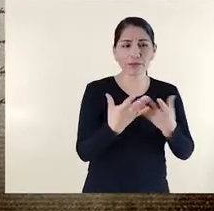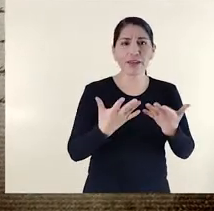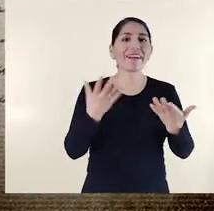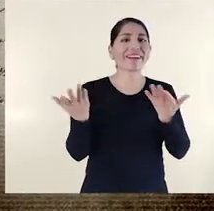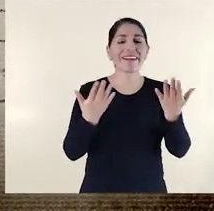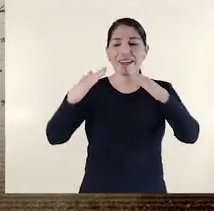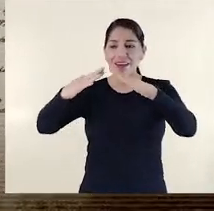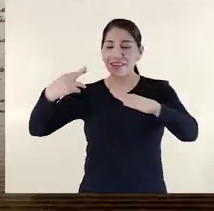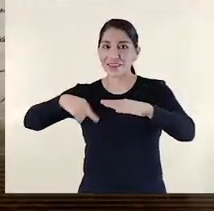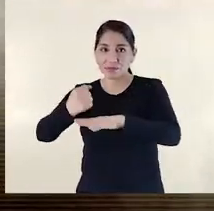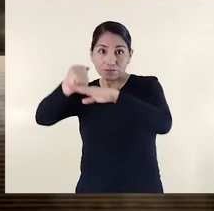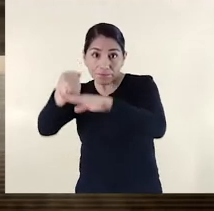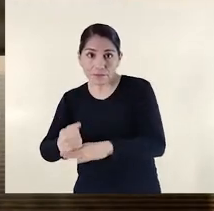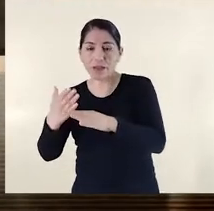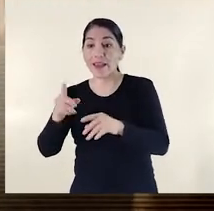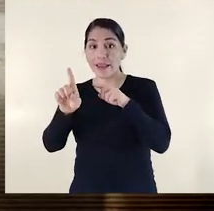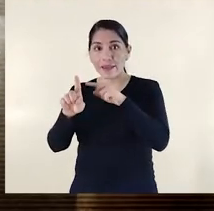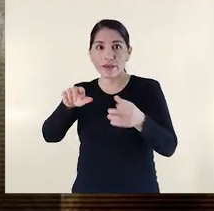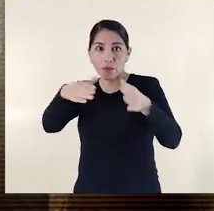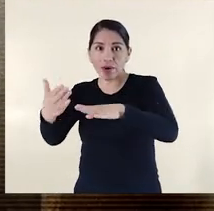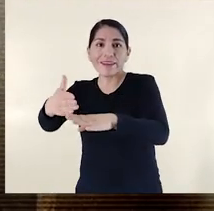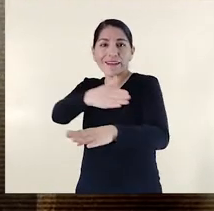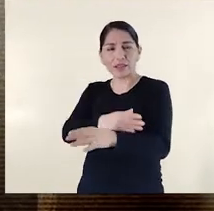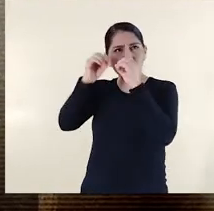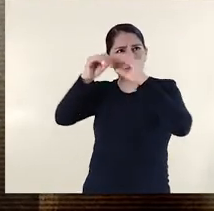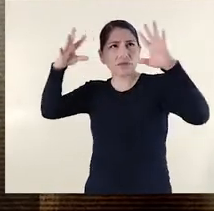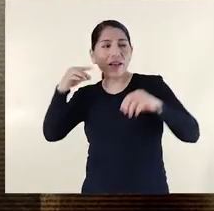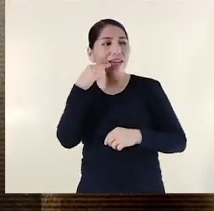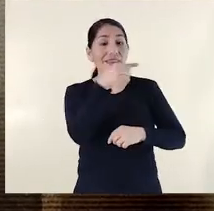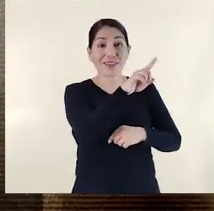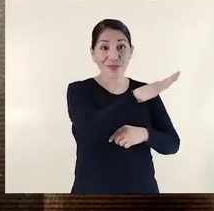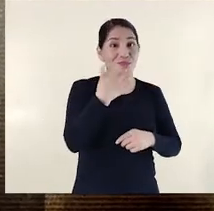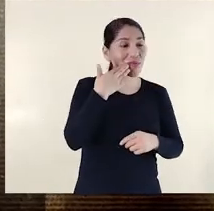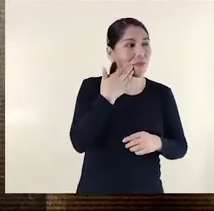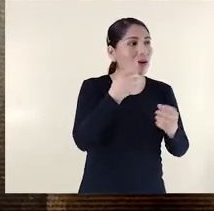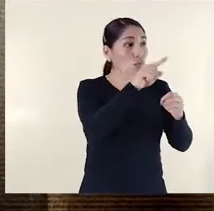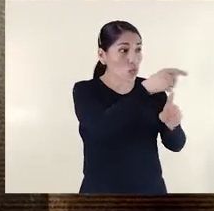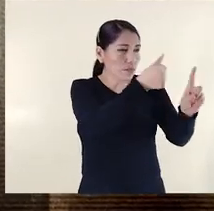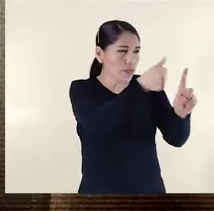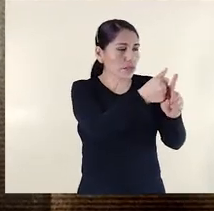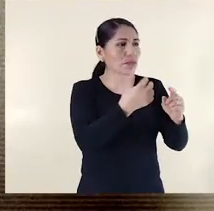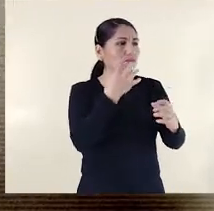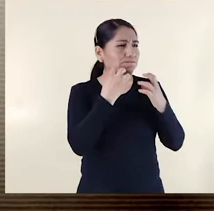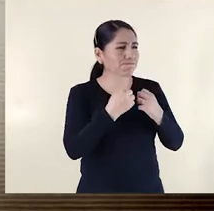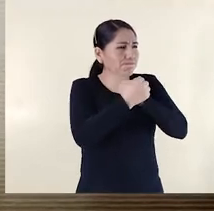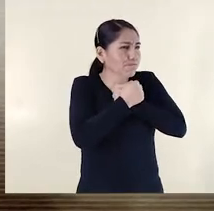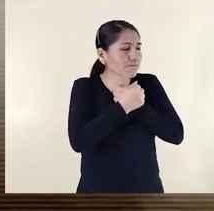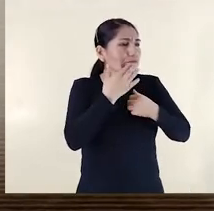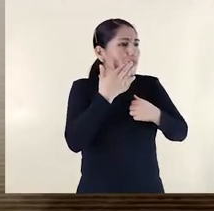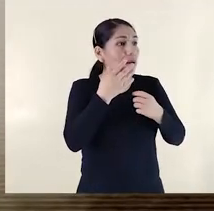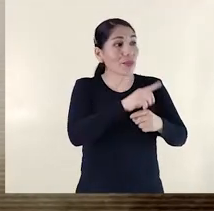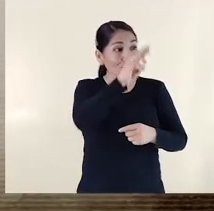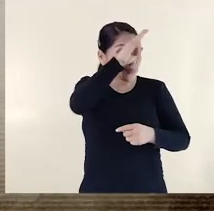la fundación de este monasterio. Incluso antes de morir, tiene una visión y le dice a su madre: «Vos misma, querida madre,